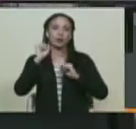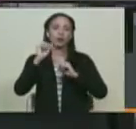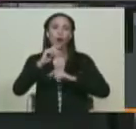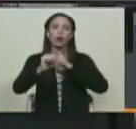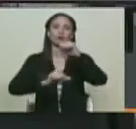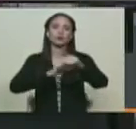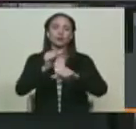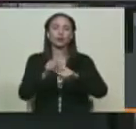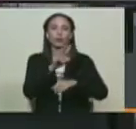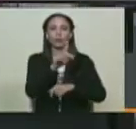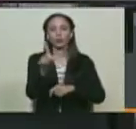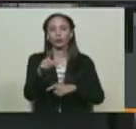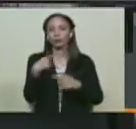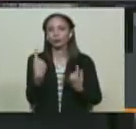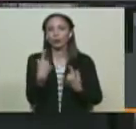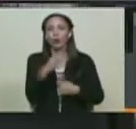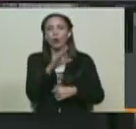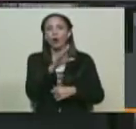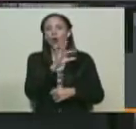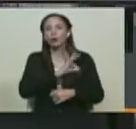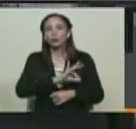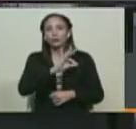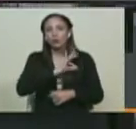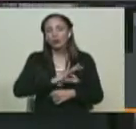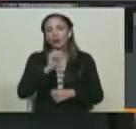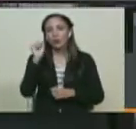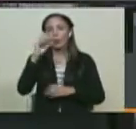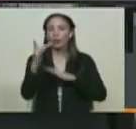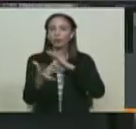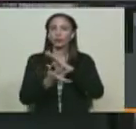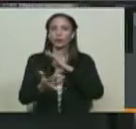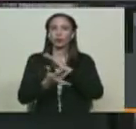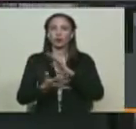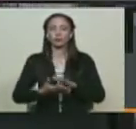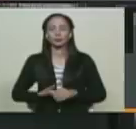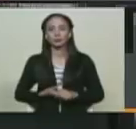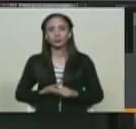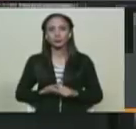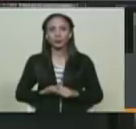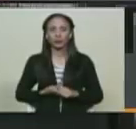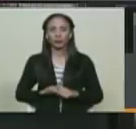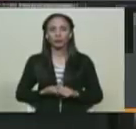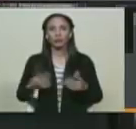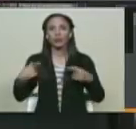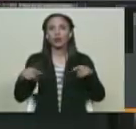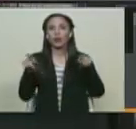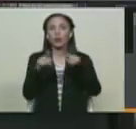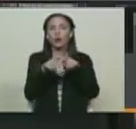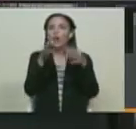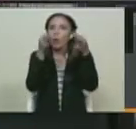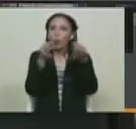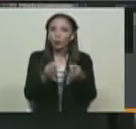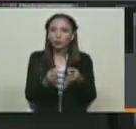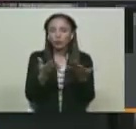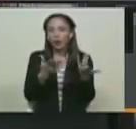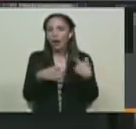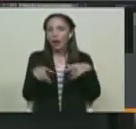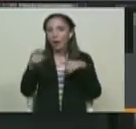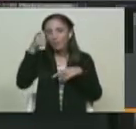XXI, socialismo tecnológico, distribución igualitaria y justa de la riqueza del